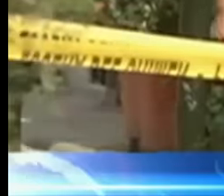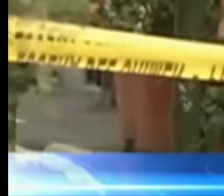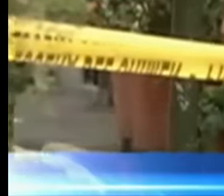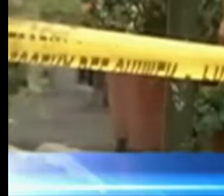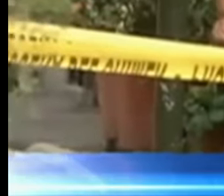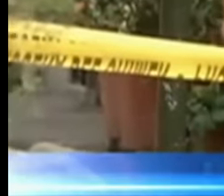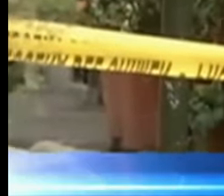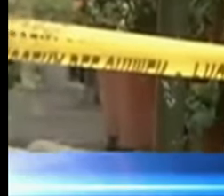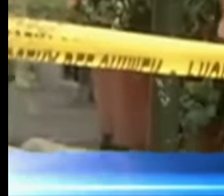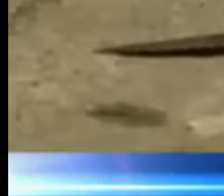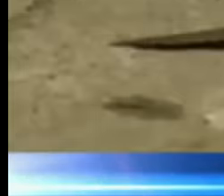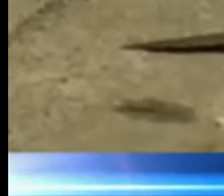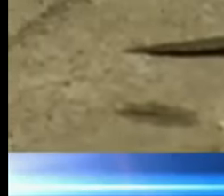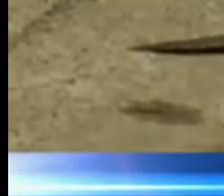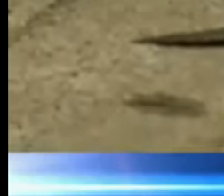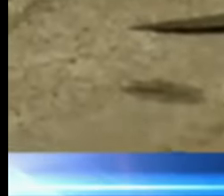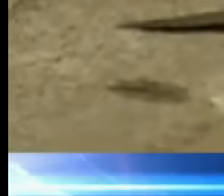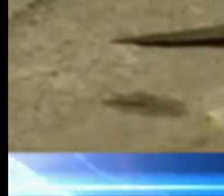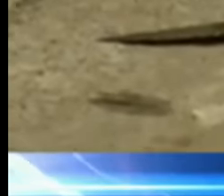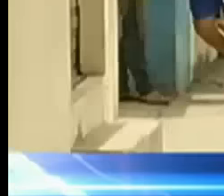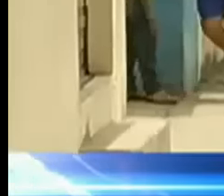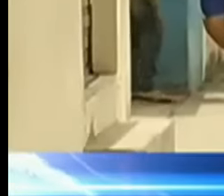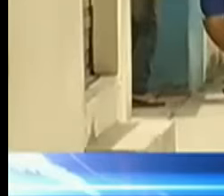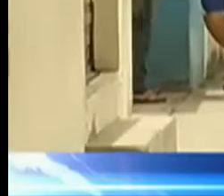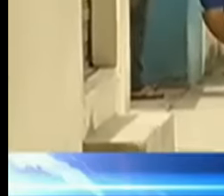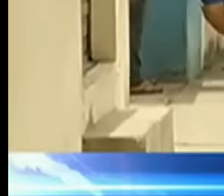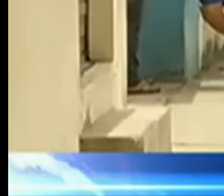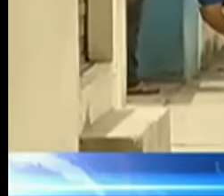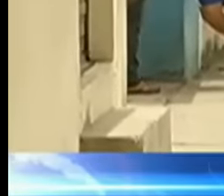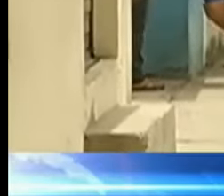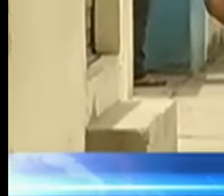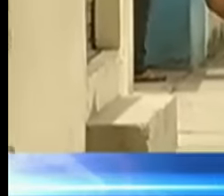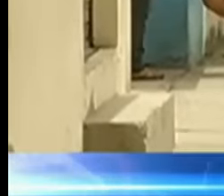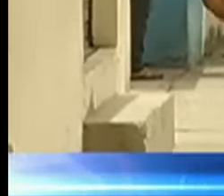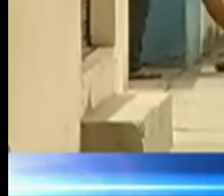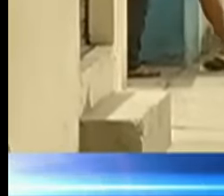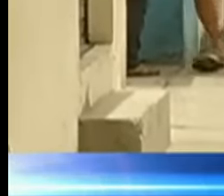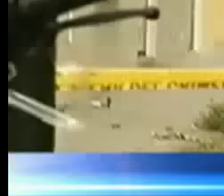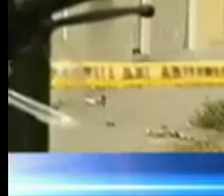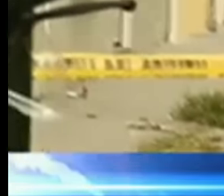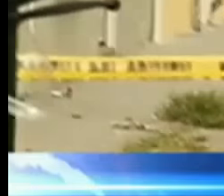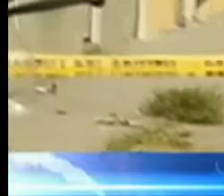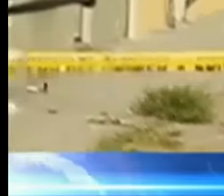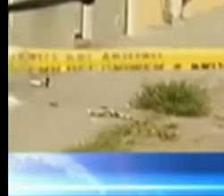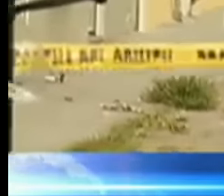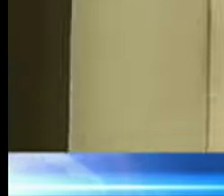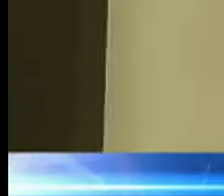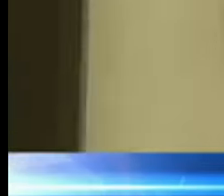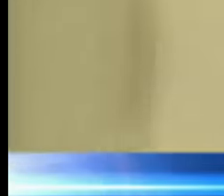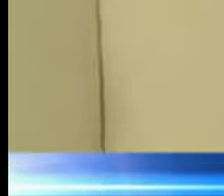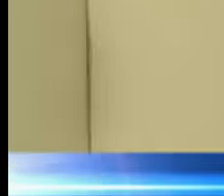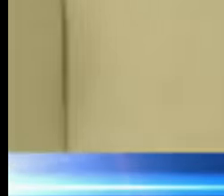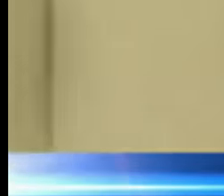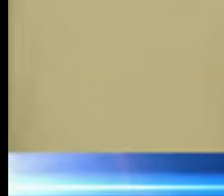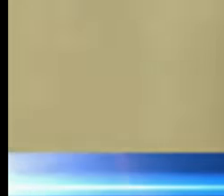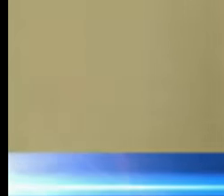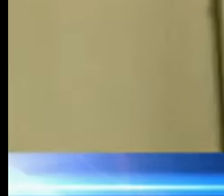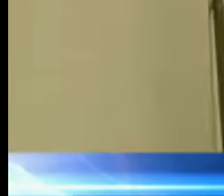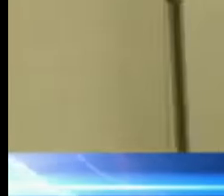También, ¿qué evidencia importante hallaron en el sitio? La policía está tras la pista del